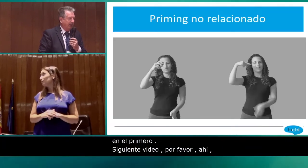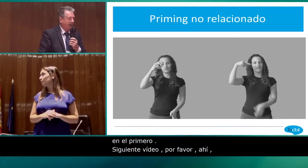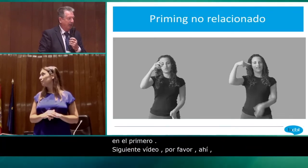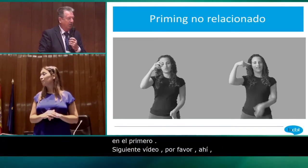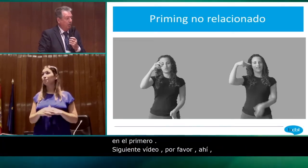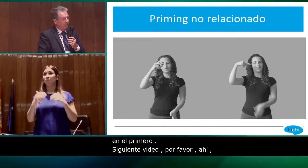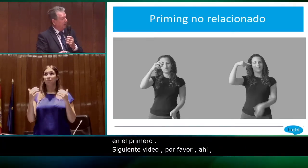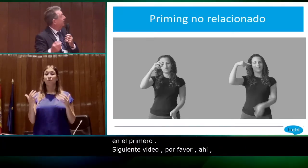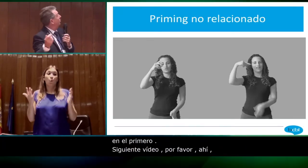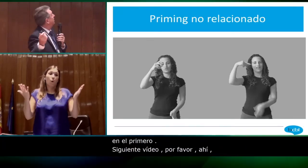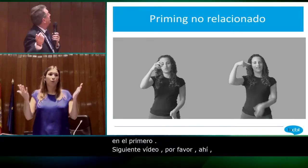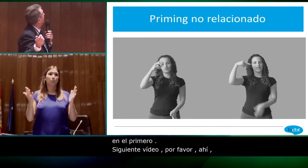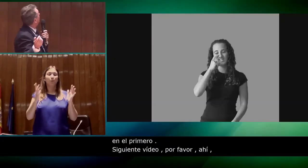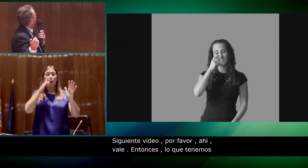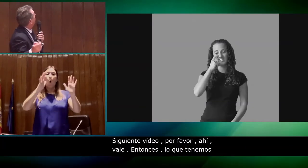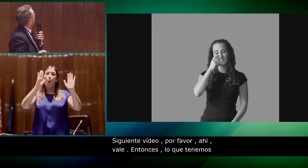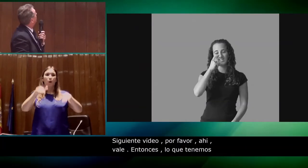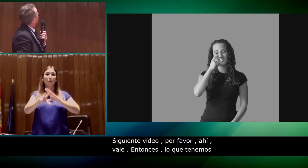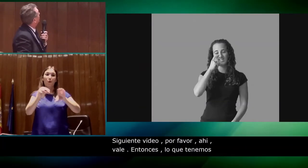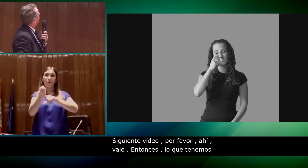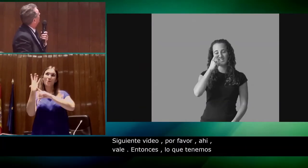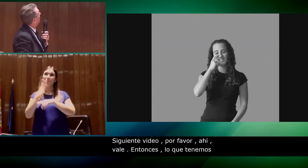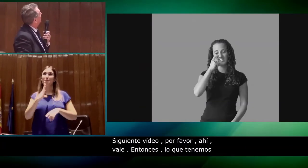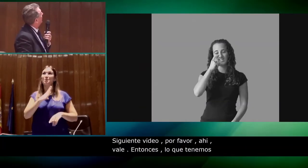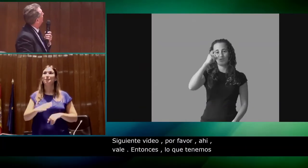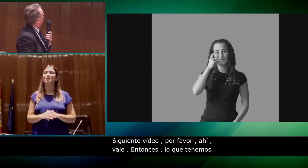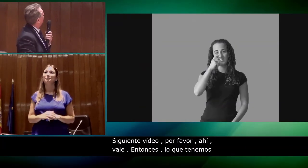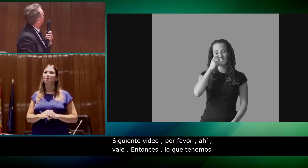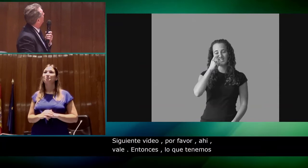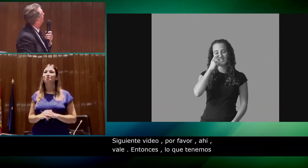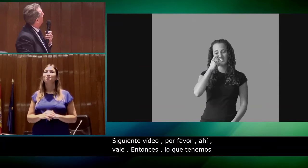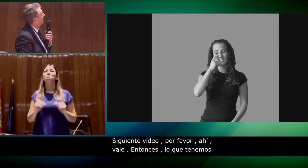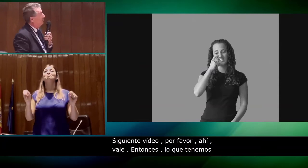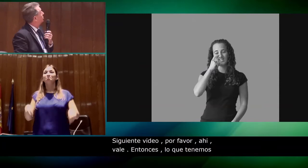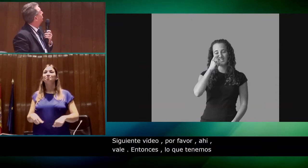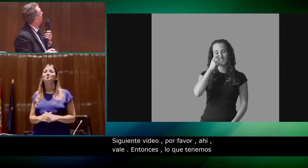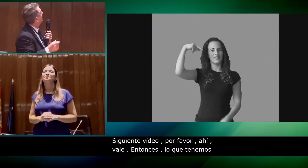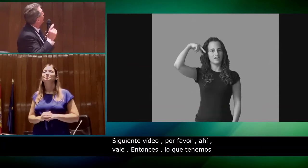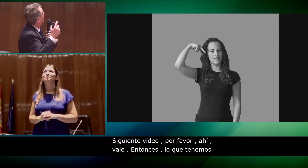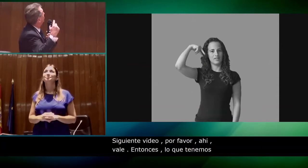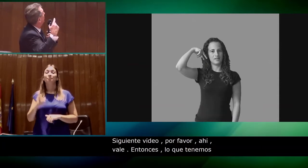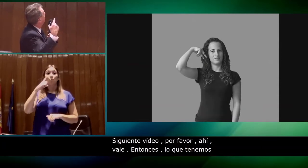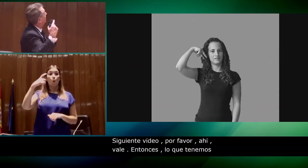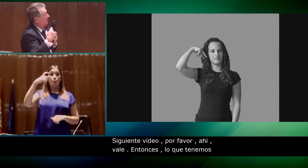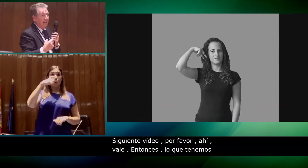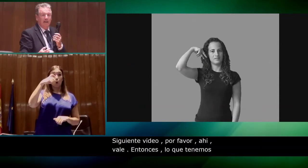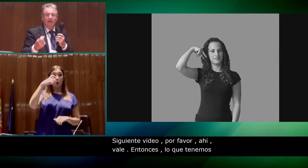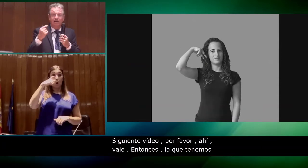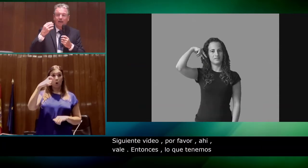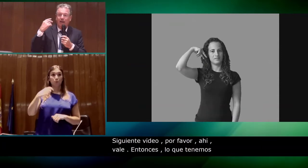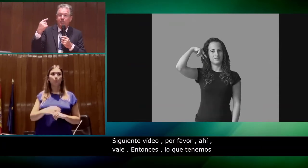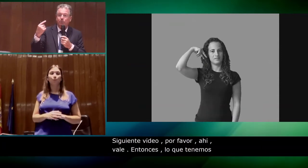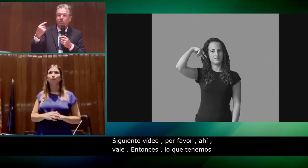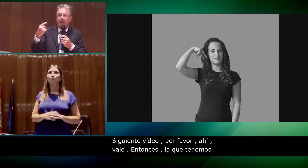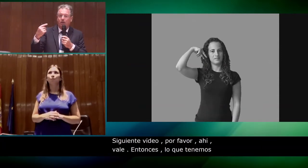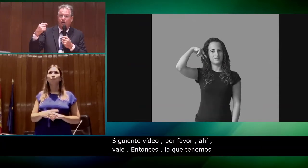es, bueno, y el último vídeo, por favor. ¿Vale? Aquí tenemos junio, que no utiliza